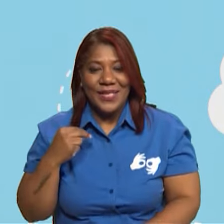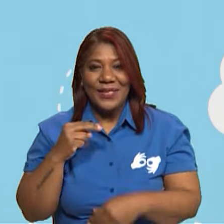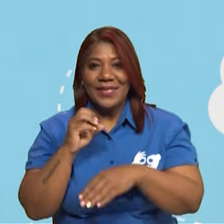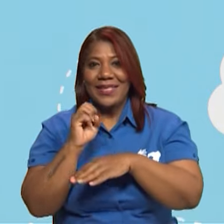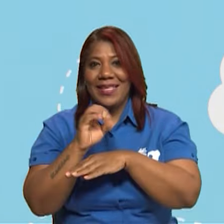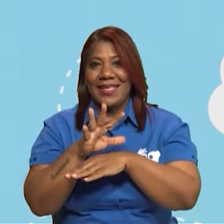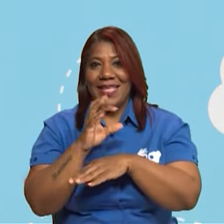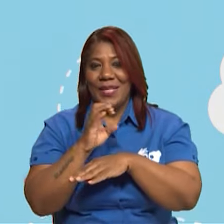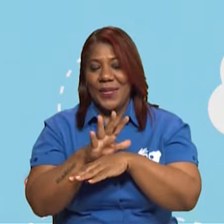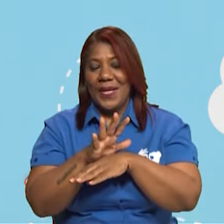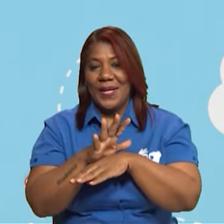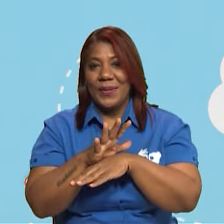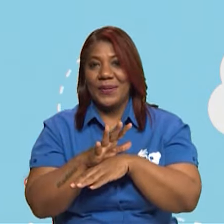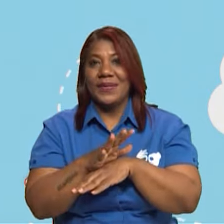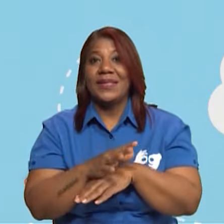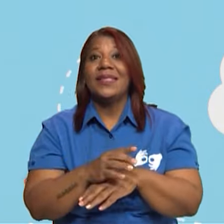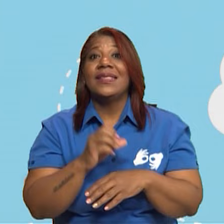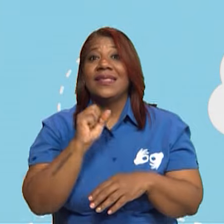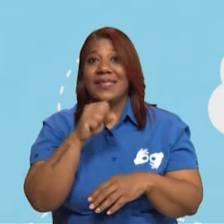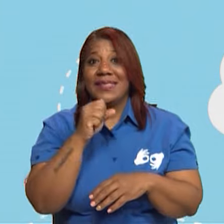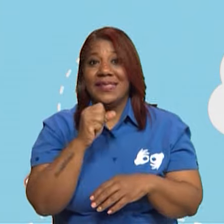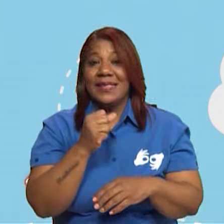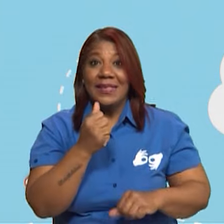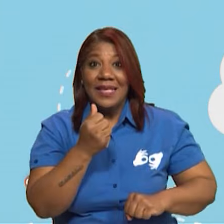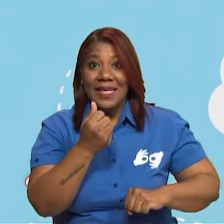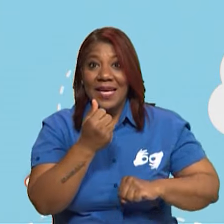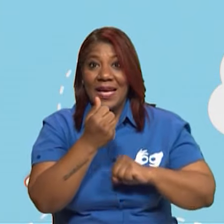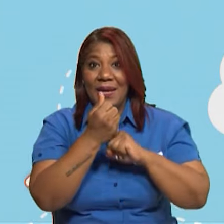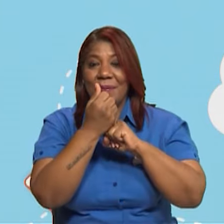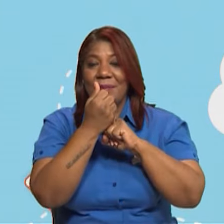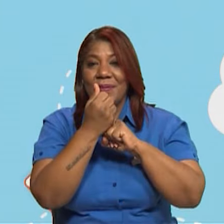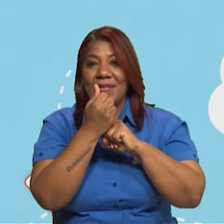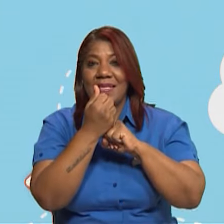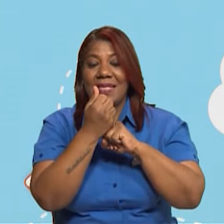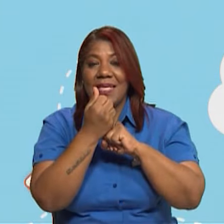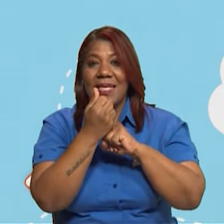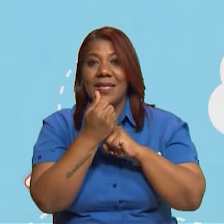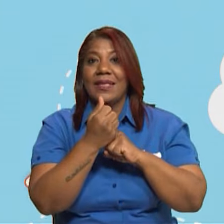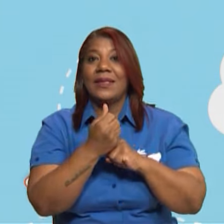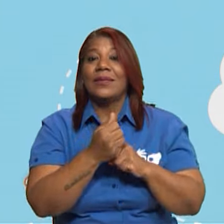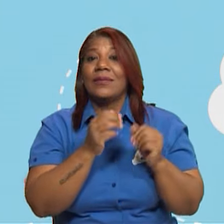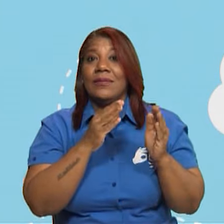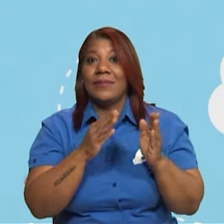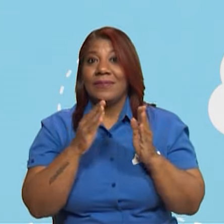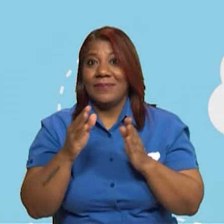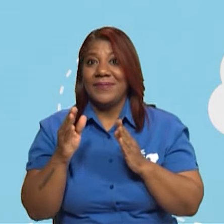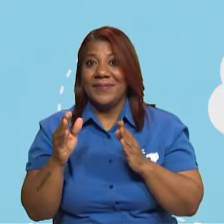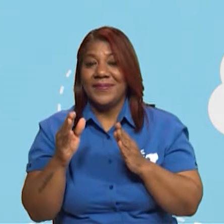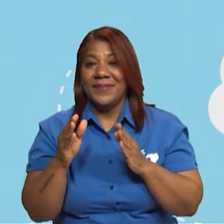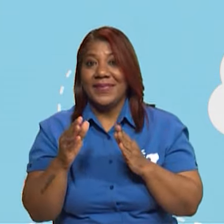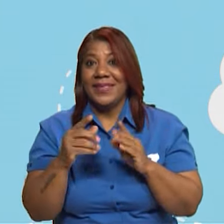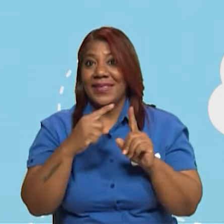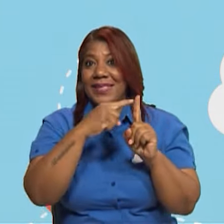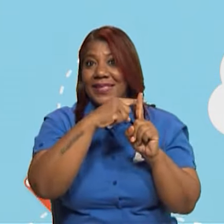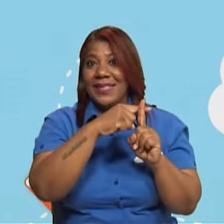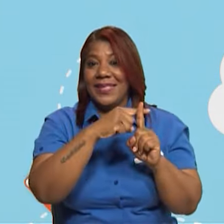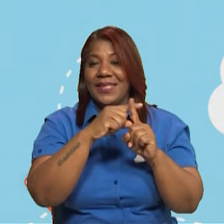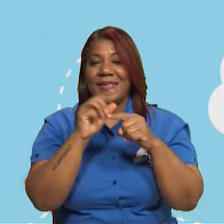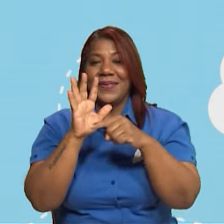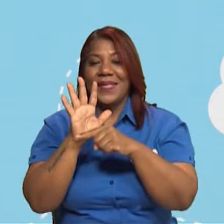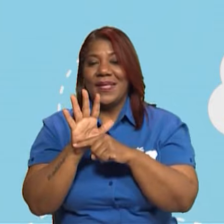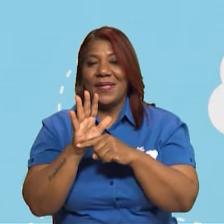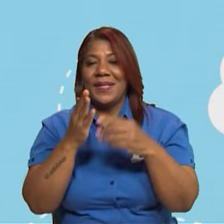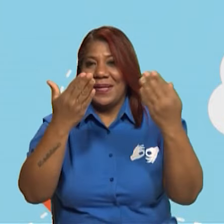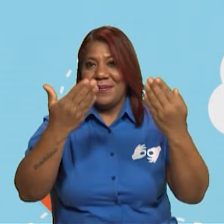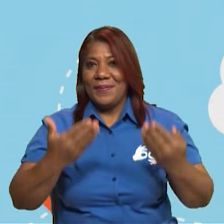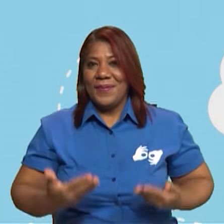ajustes razonables, que me va a estar apoyando para prepararnos para la suma y resta. Bienvenida, maestra